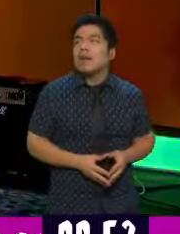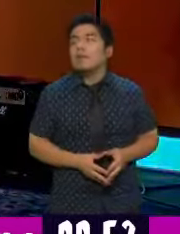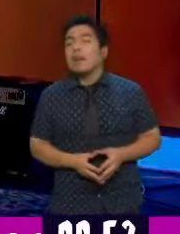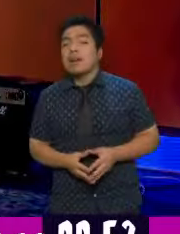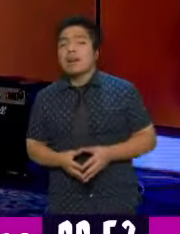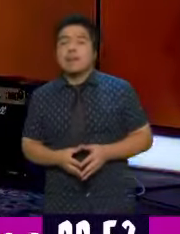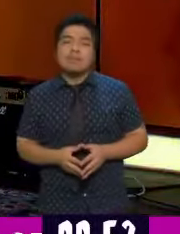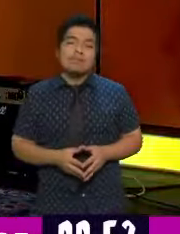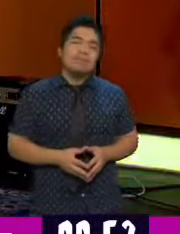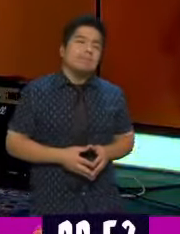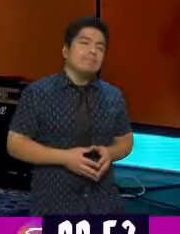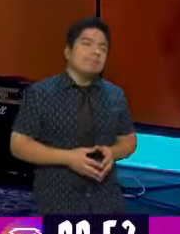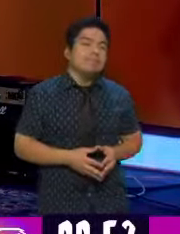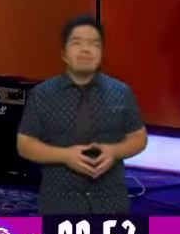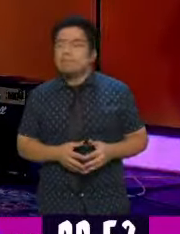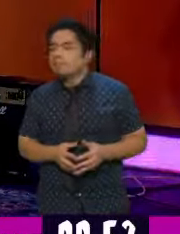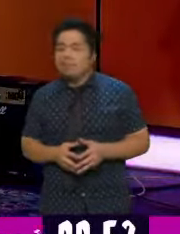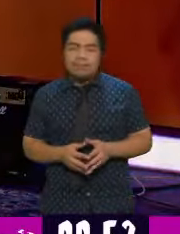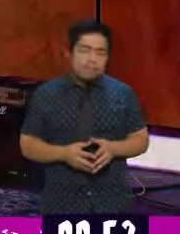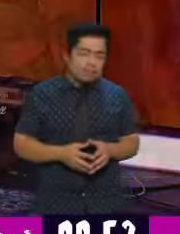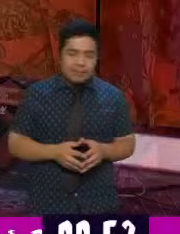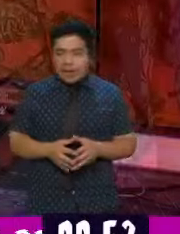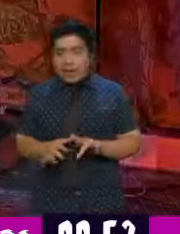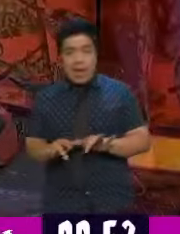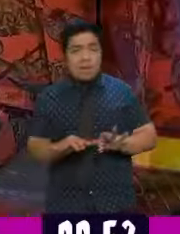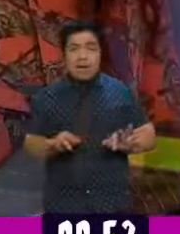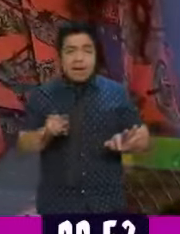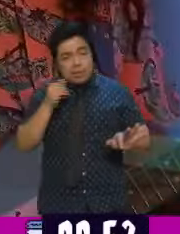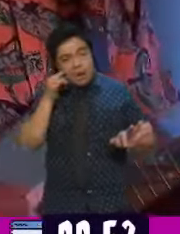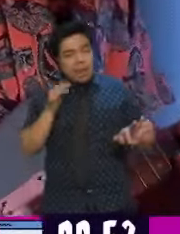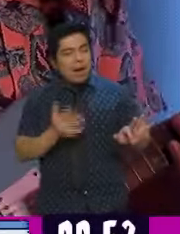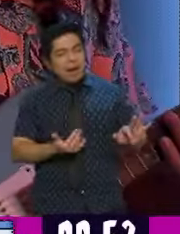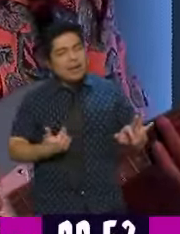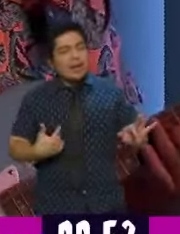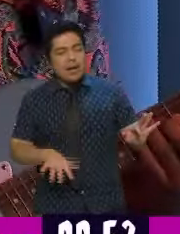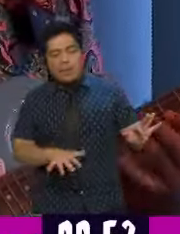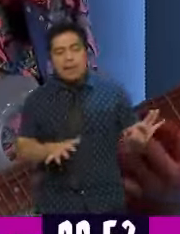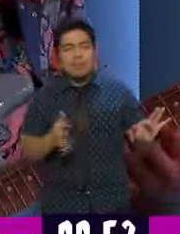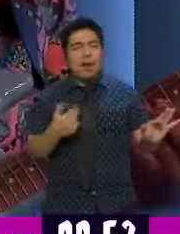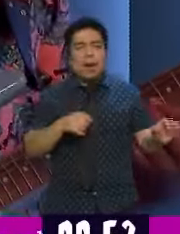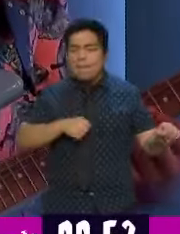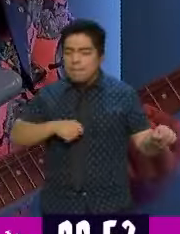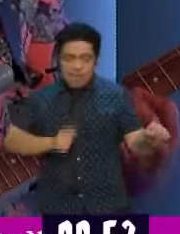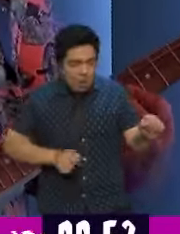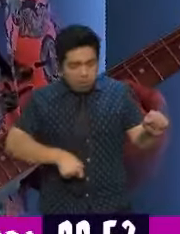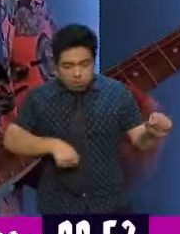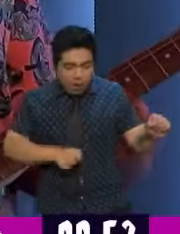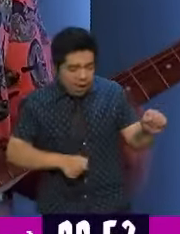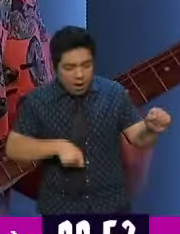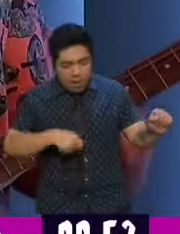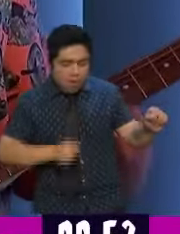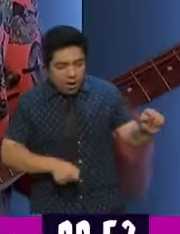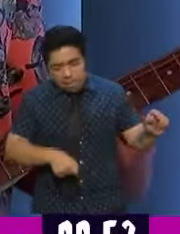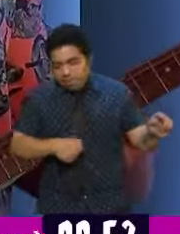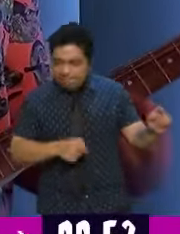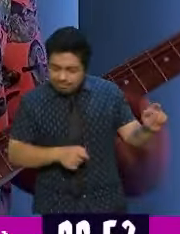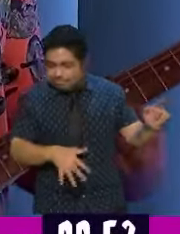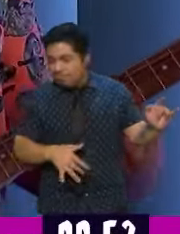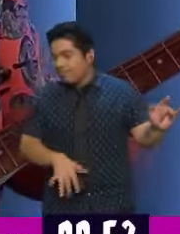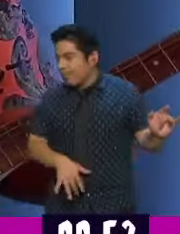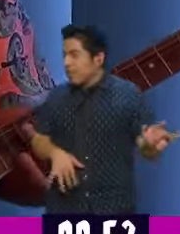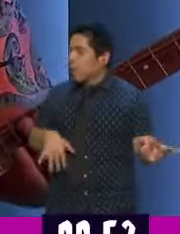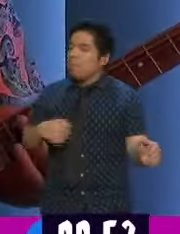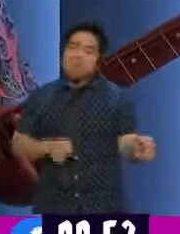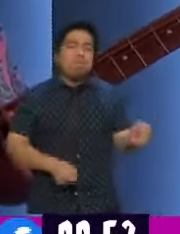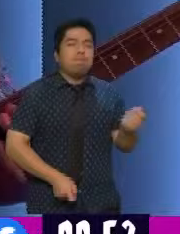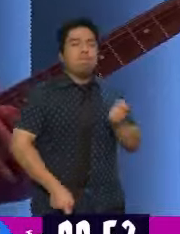Pa bara ira pa param, ba bara bara ira pa param, bom bom pa pa param, da bara bara ira pa